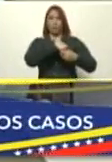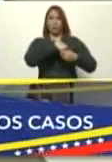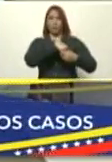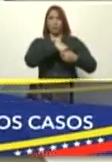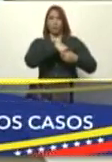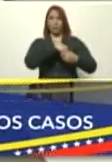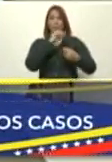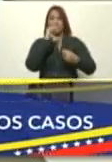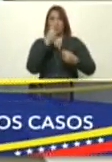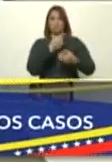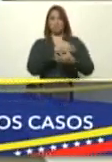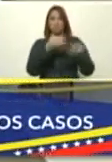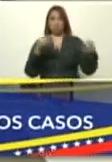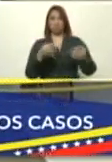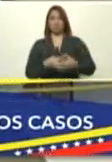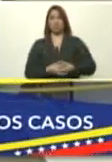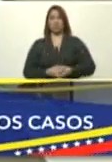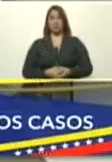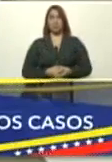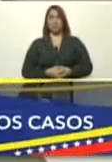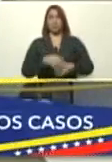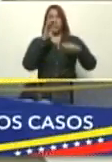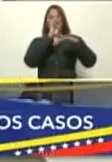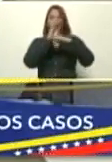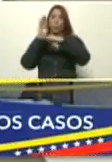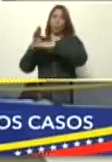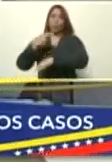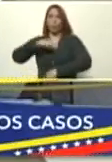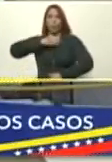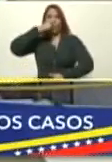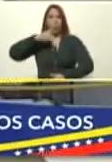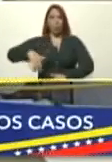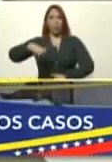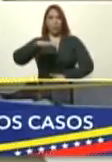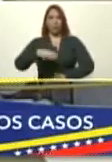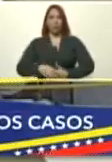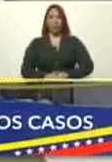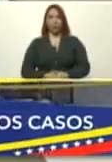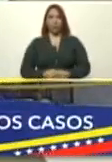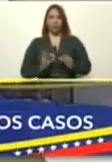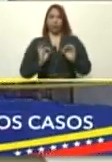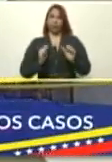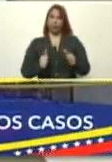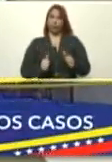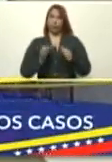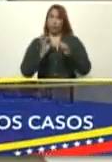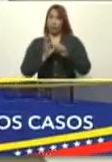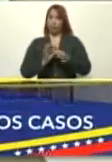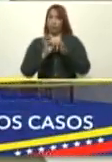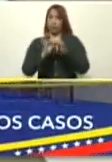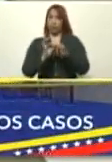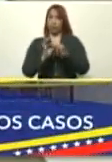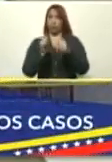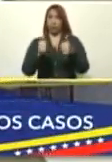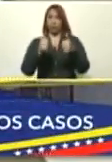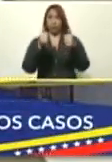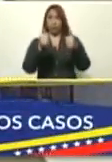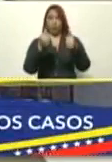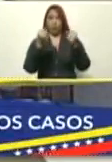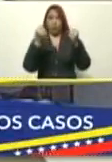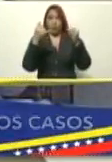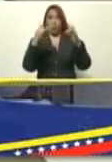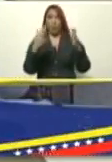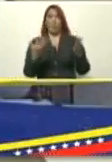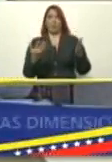El primer éxito. Cuidar a nuestro pueblo. Mantener las cifras más bajas del mundo